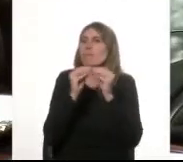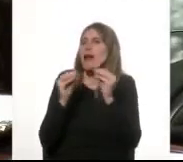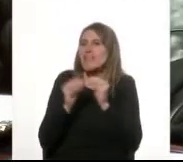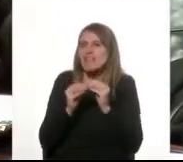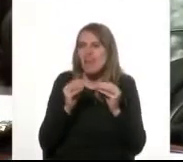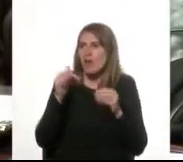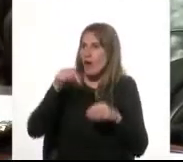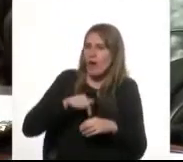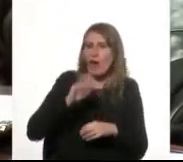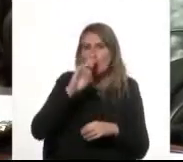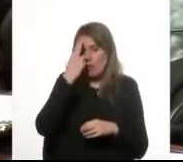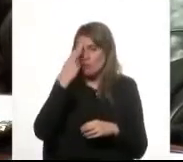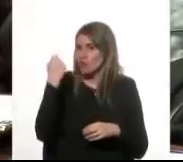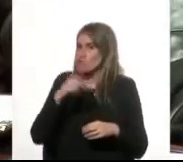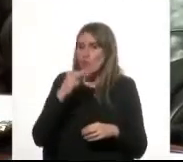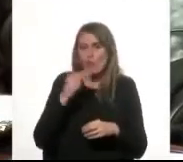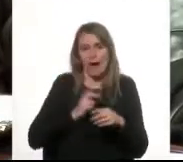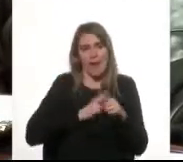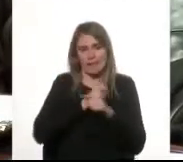compatriota,